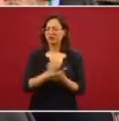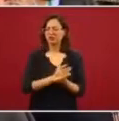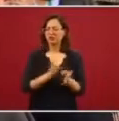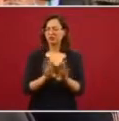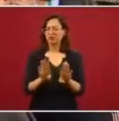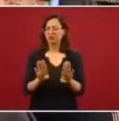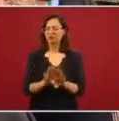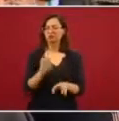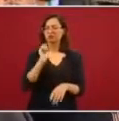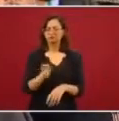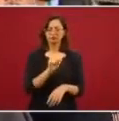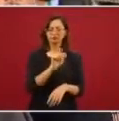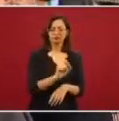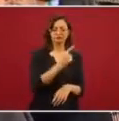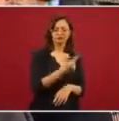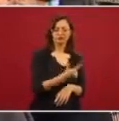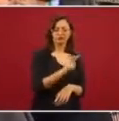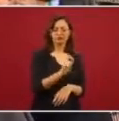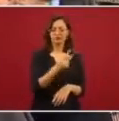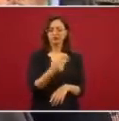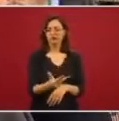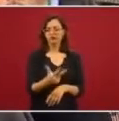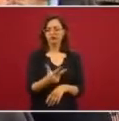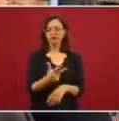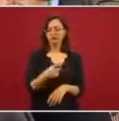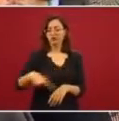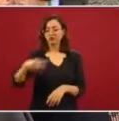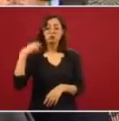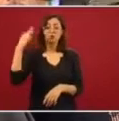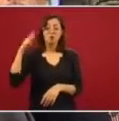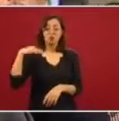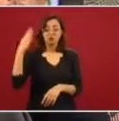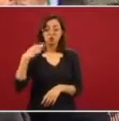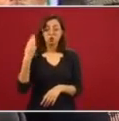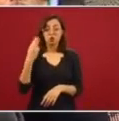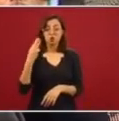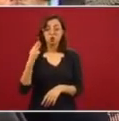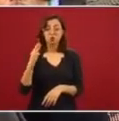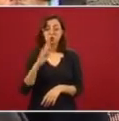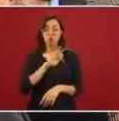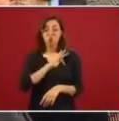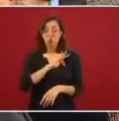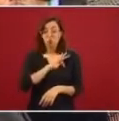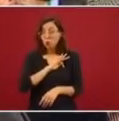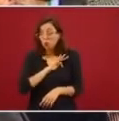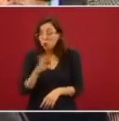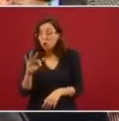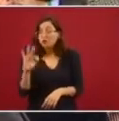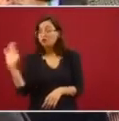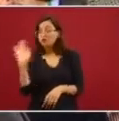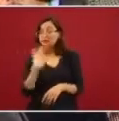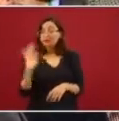que el día 27 28 de este mes podríamos empezar una etapa crítica esto dependerá aquí viene la aclaración esto